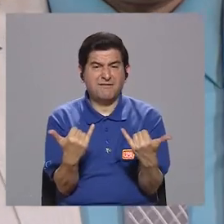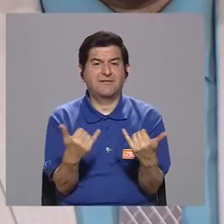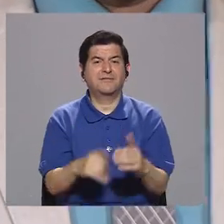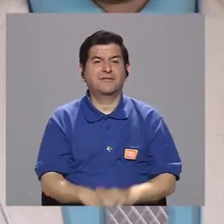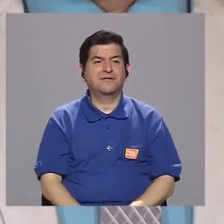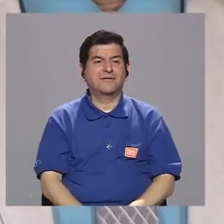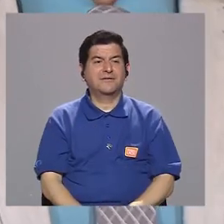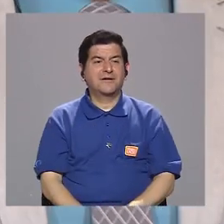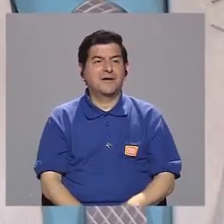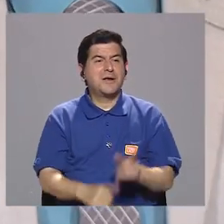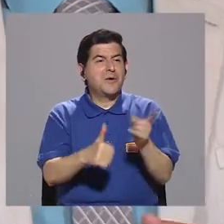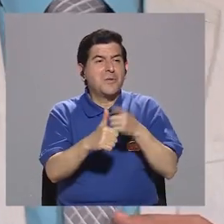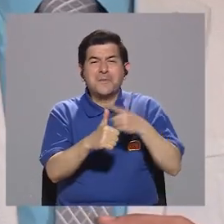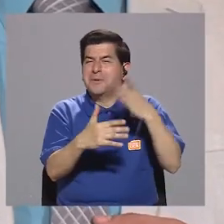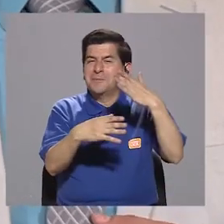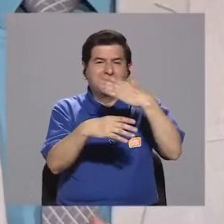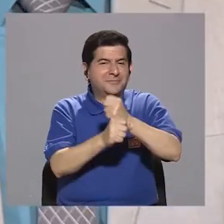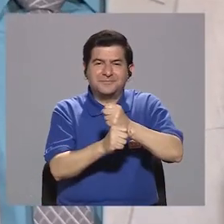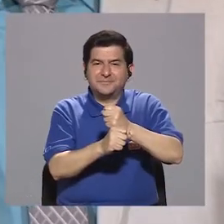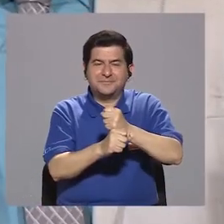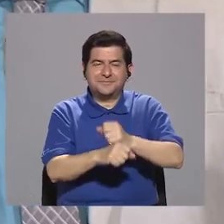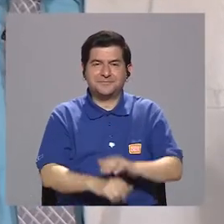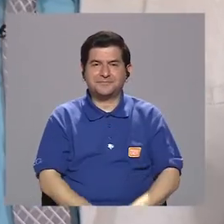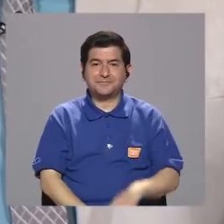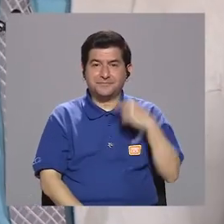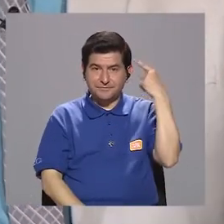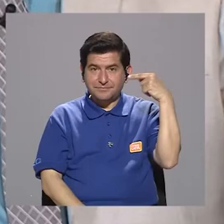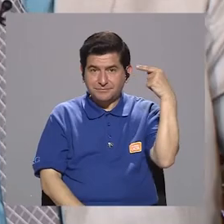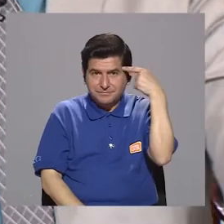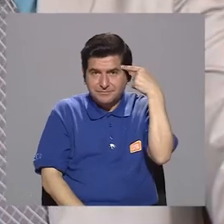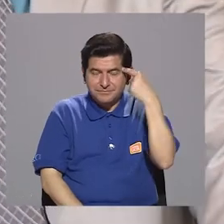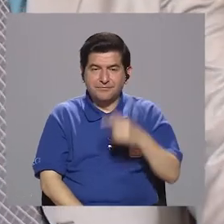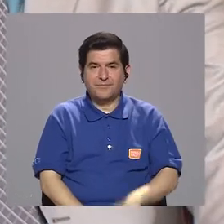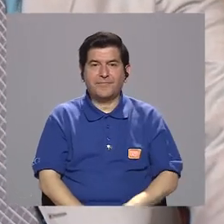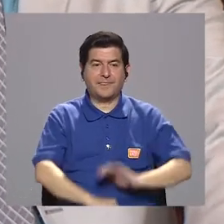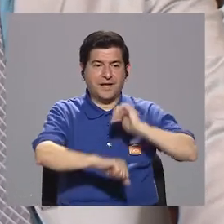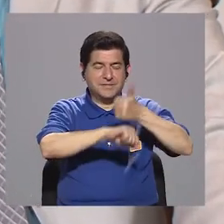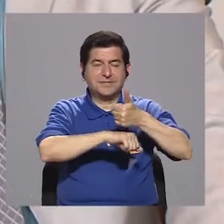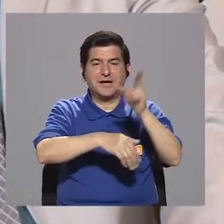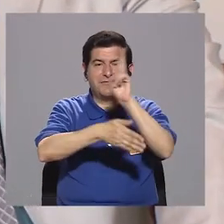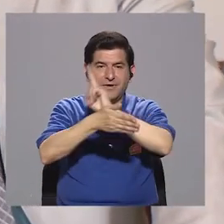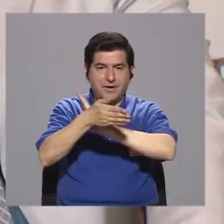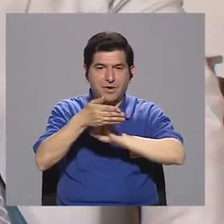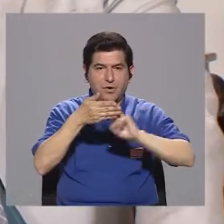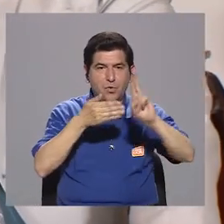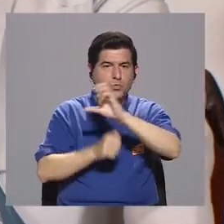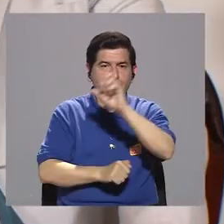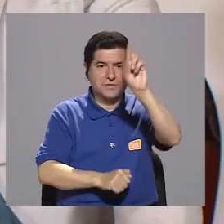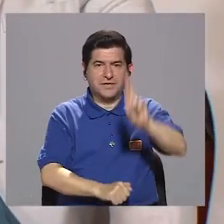así, que lo primero que hace en el gobierno es crear la Universidad de Costa Rica.